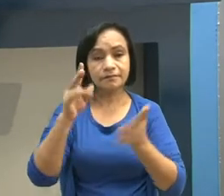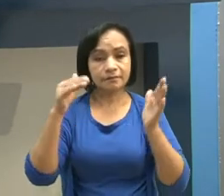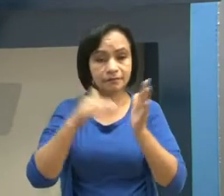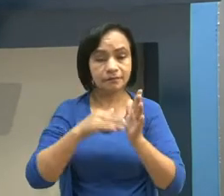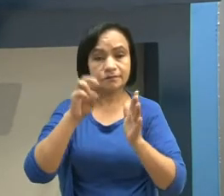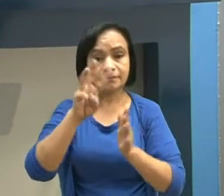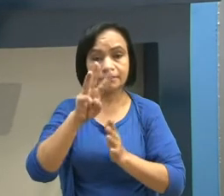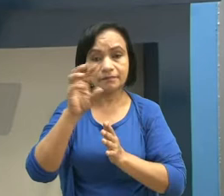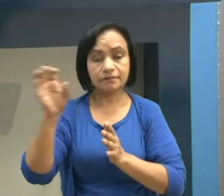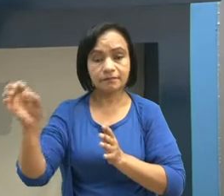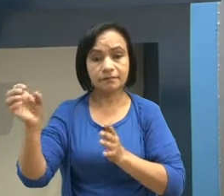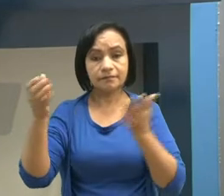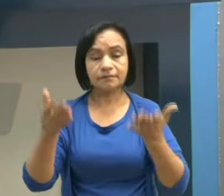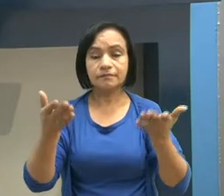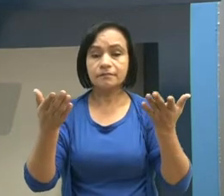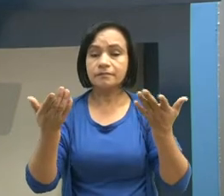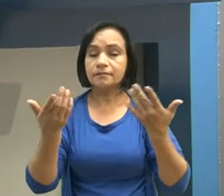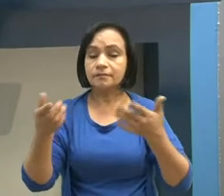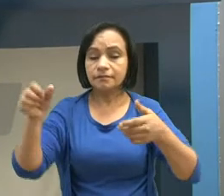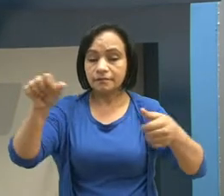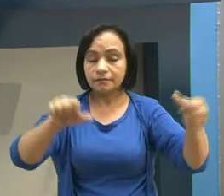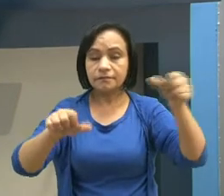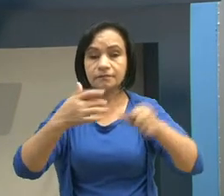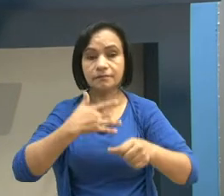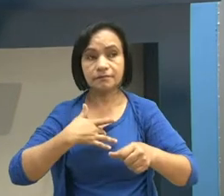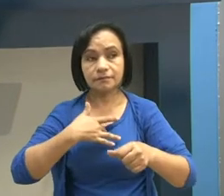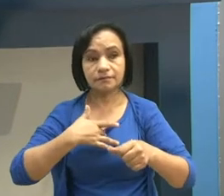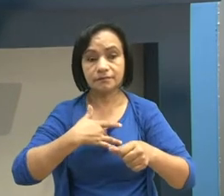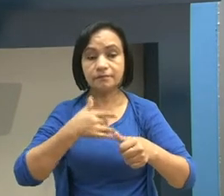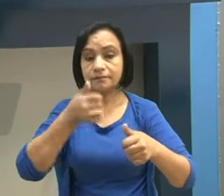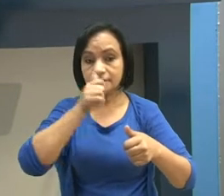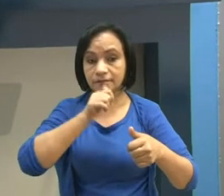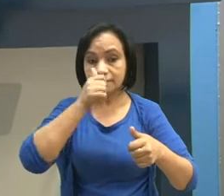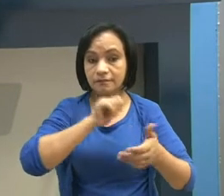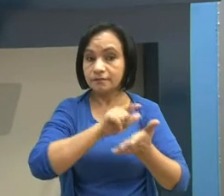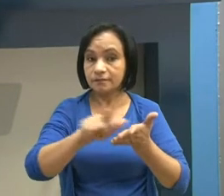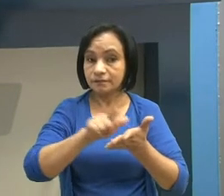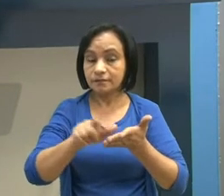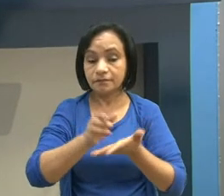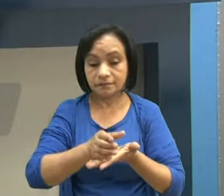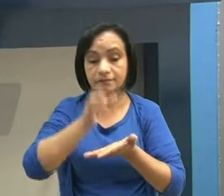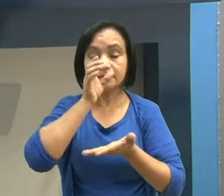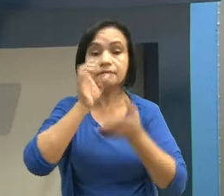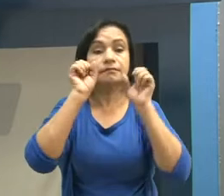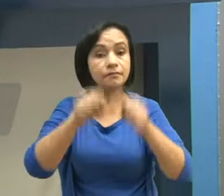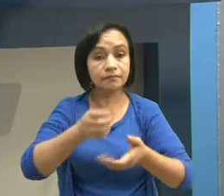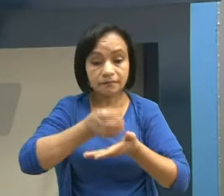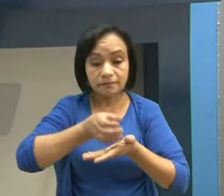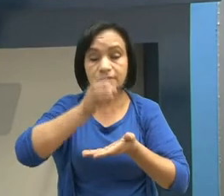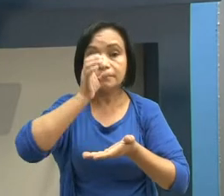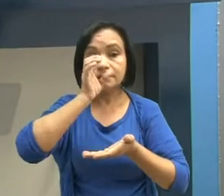2.300 toneladas de productos necesarios para la potabilización del agua, ¿no? Entonces, eso significa